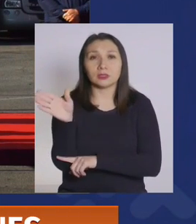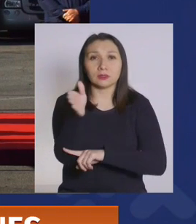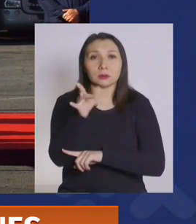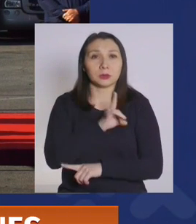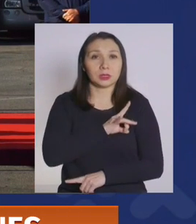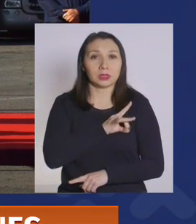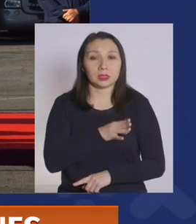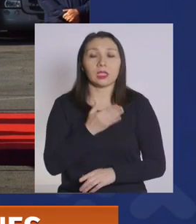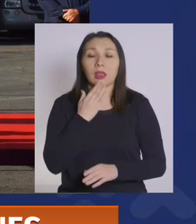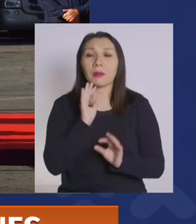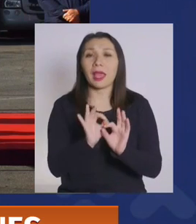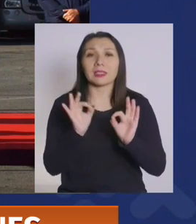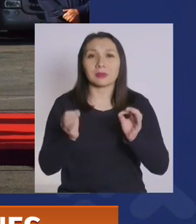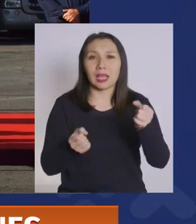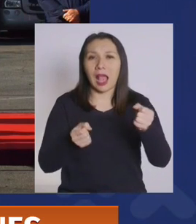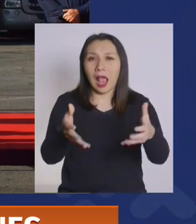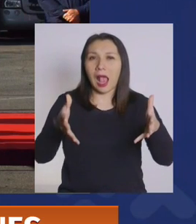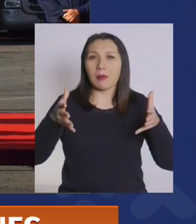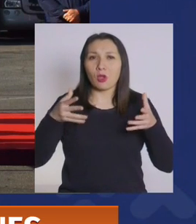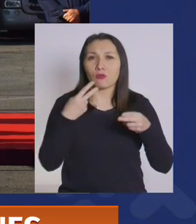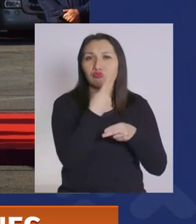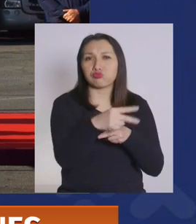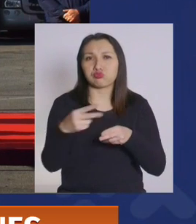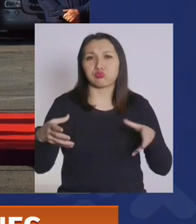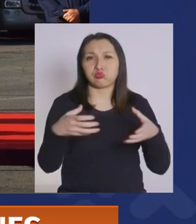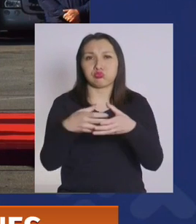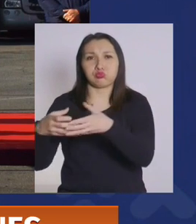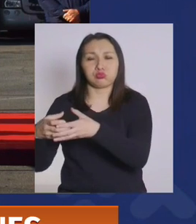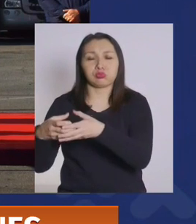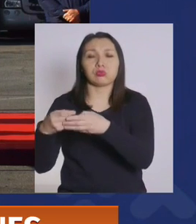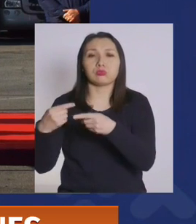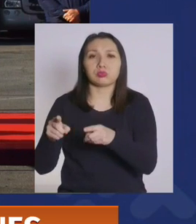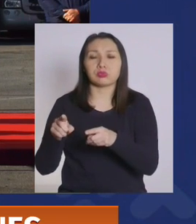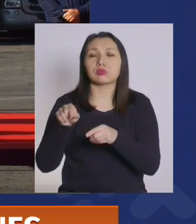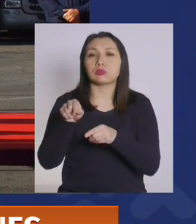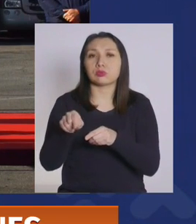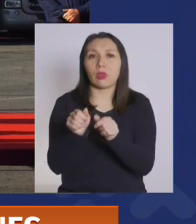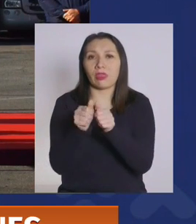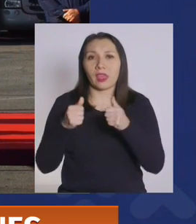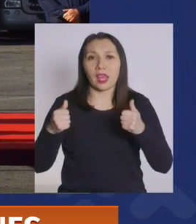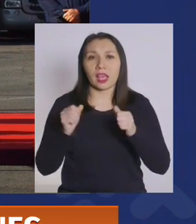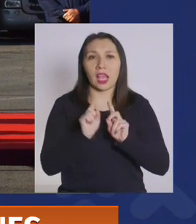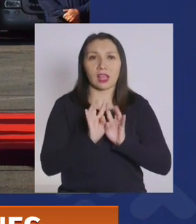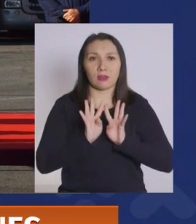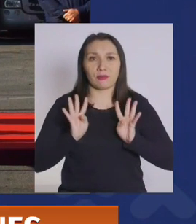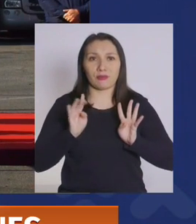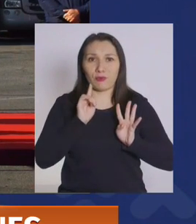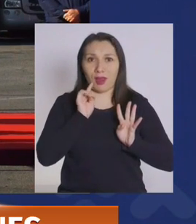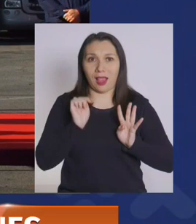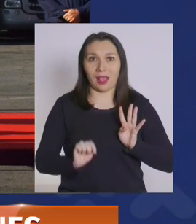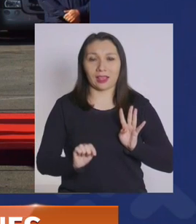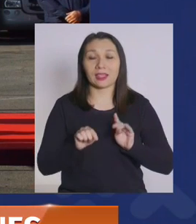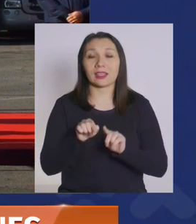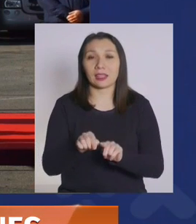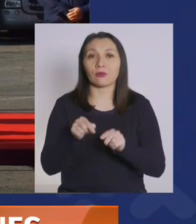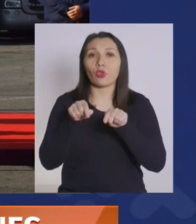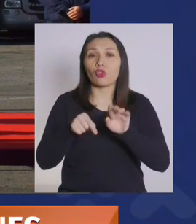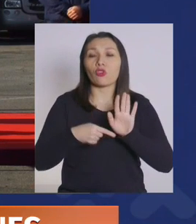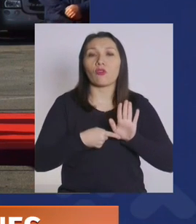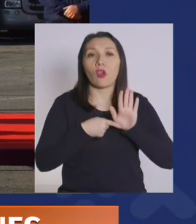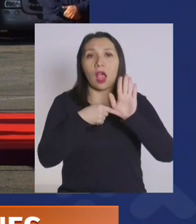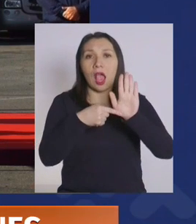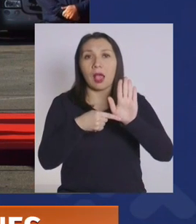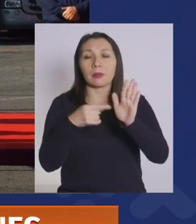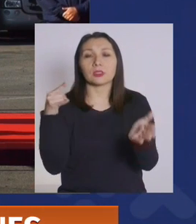los camioneros de Chile, con los gremios de los camioneros, con sus dirigentes aquí presentes, que hoy vamos a presentar